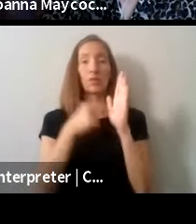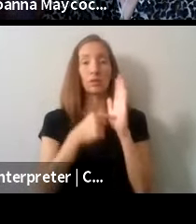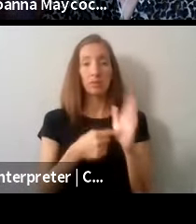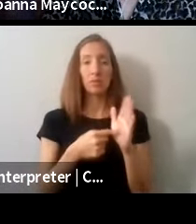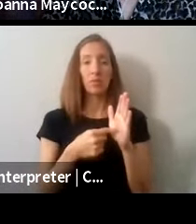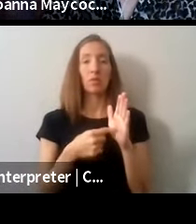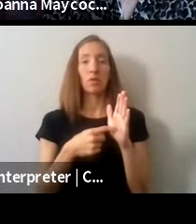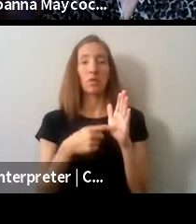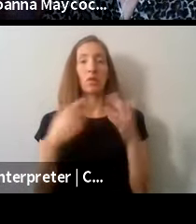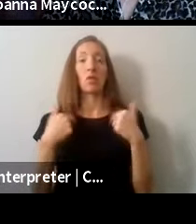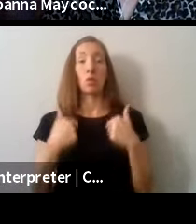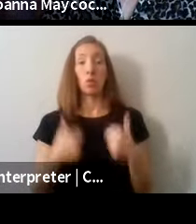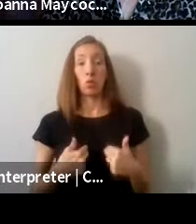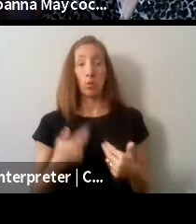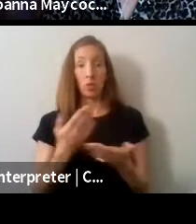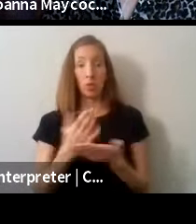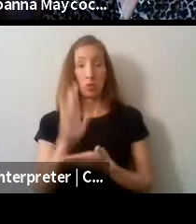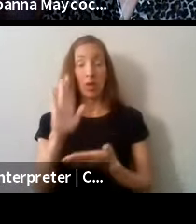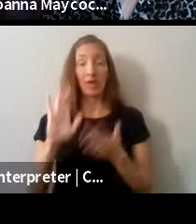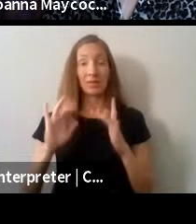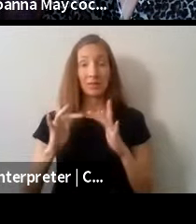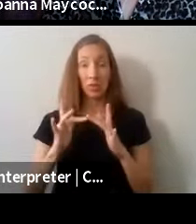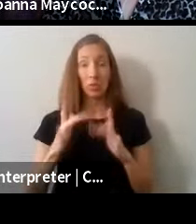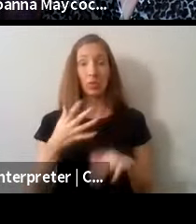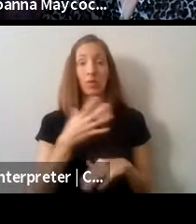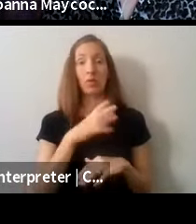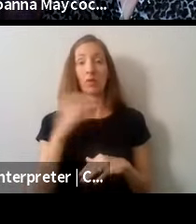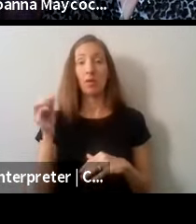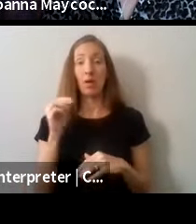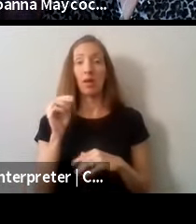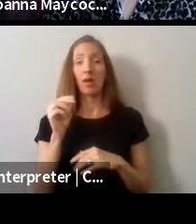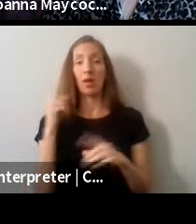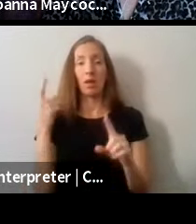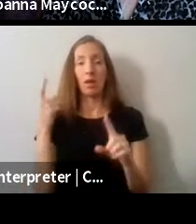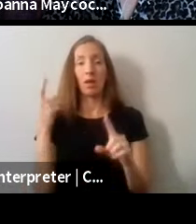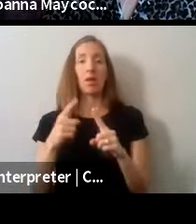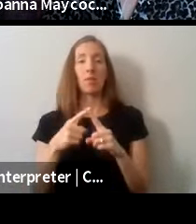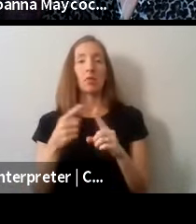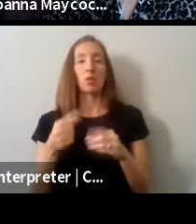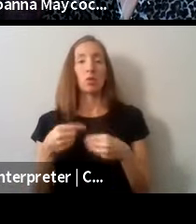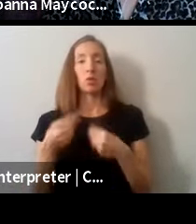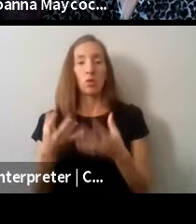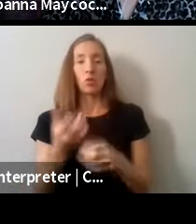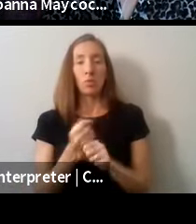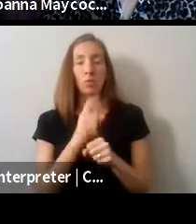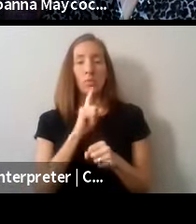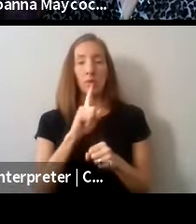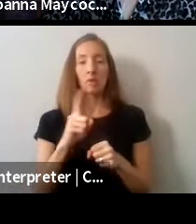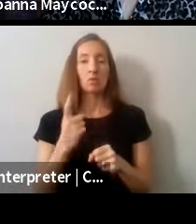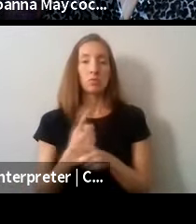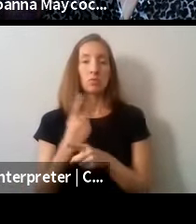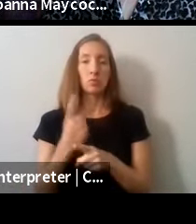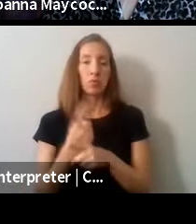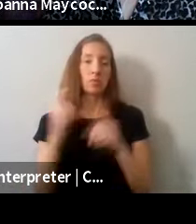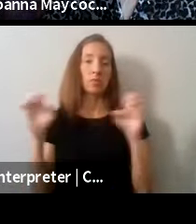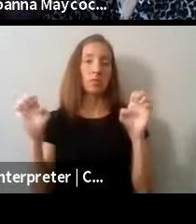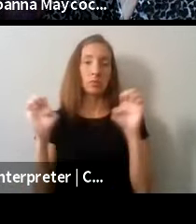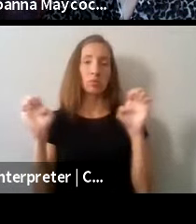para una respuesta emergente, especialmente en la función judicial, y evitemos que